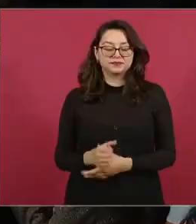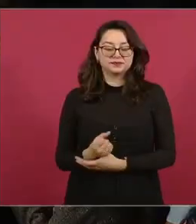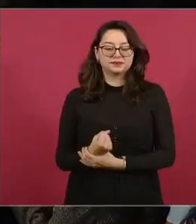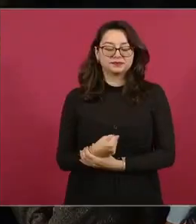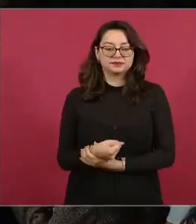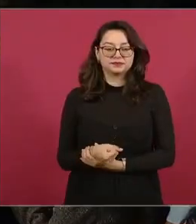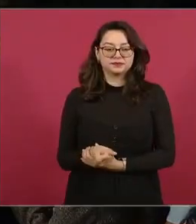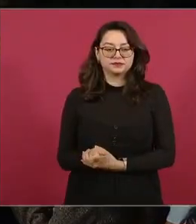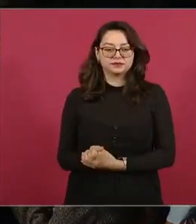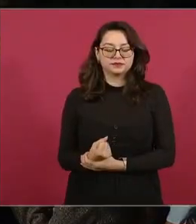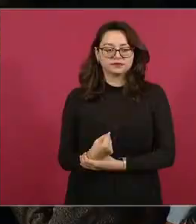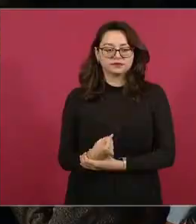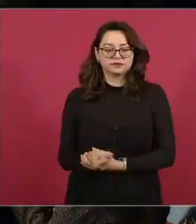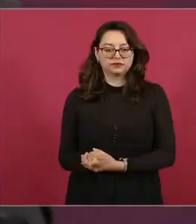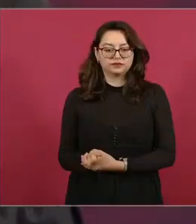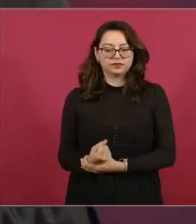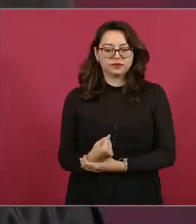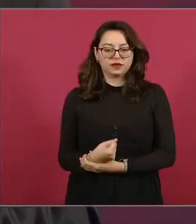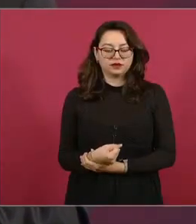Si existe